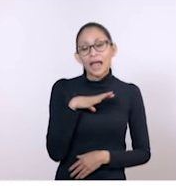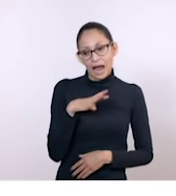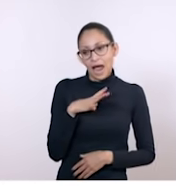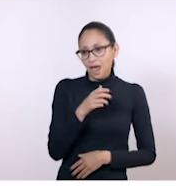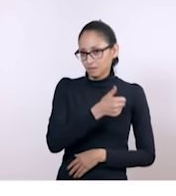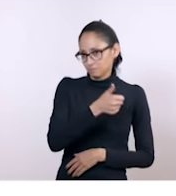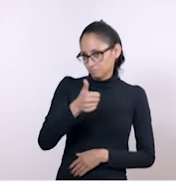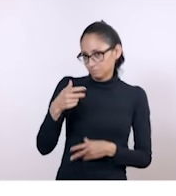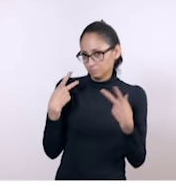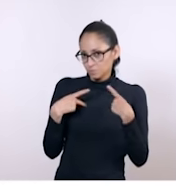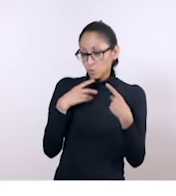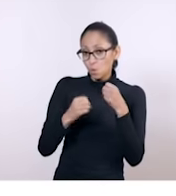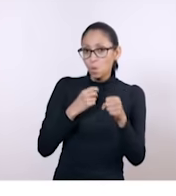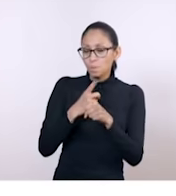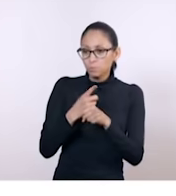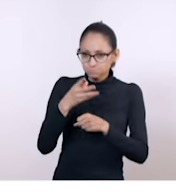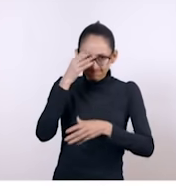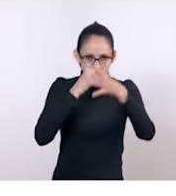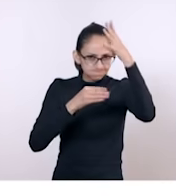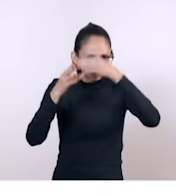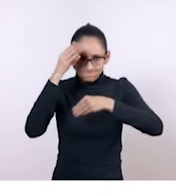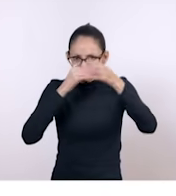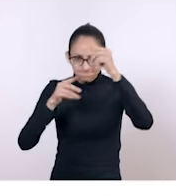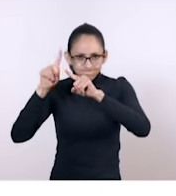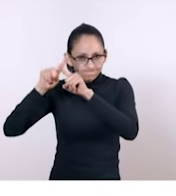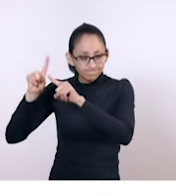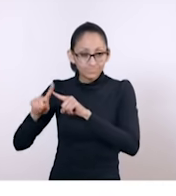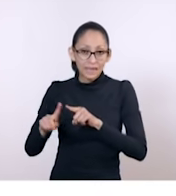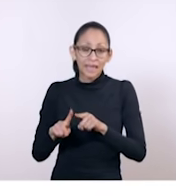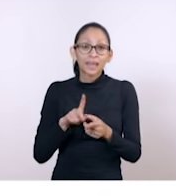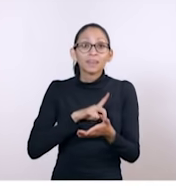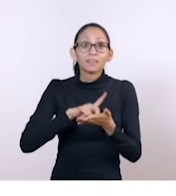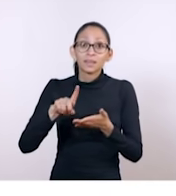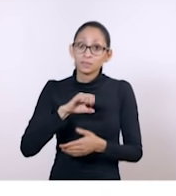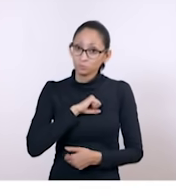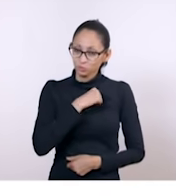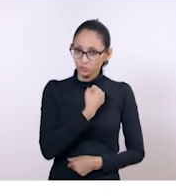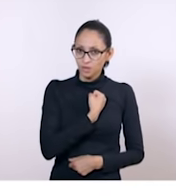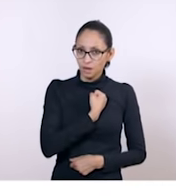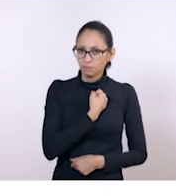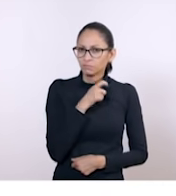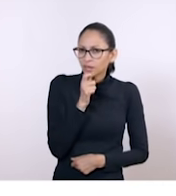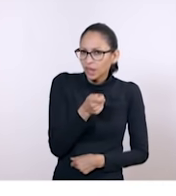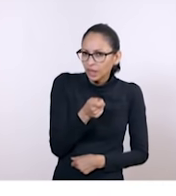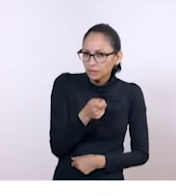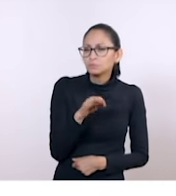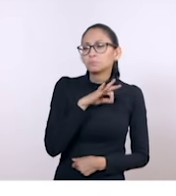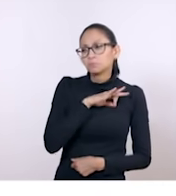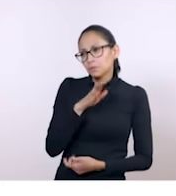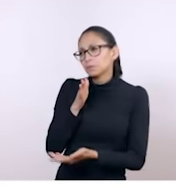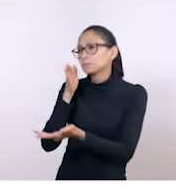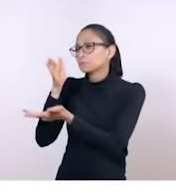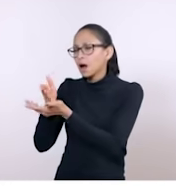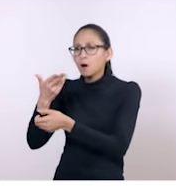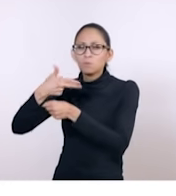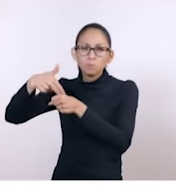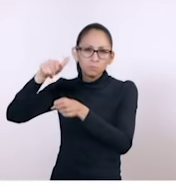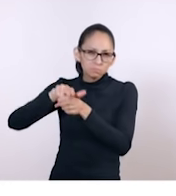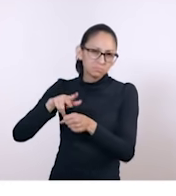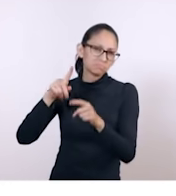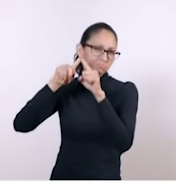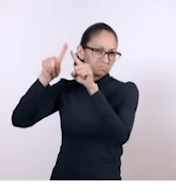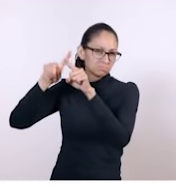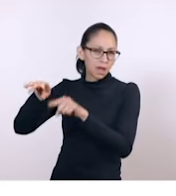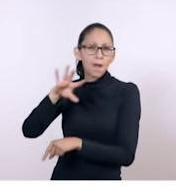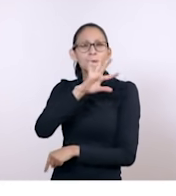la oportunidad de aprender. El derecho a la salud. Es decir, tener acceso a servicios médicos. Tener